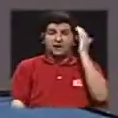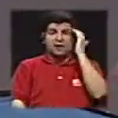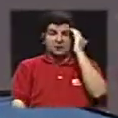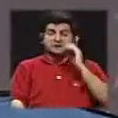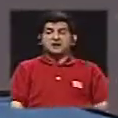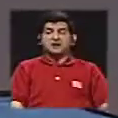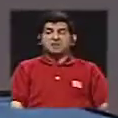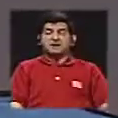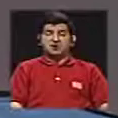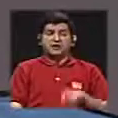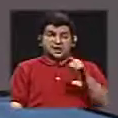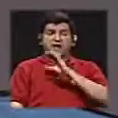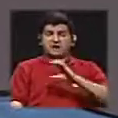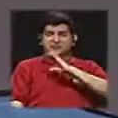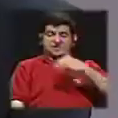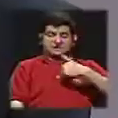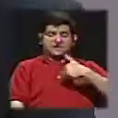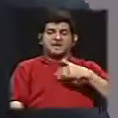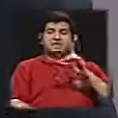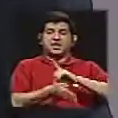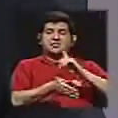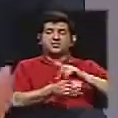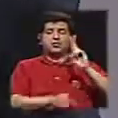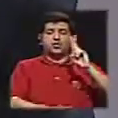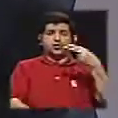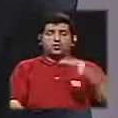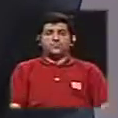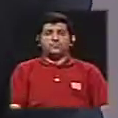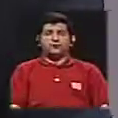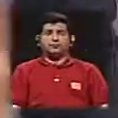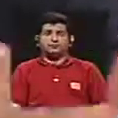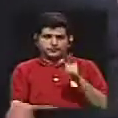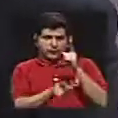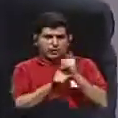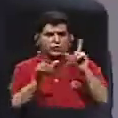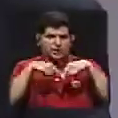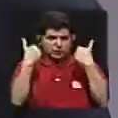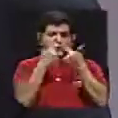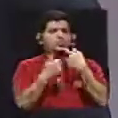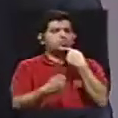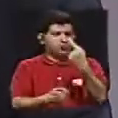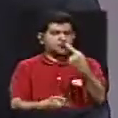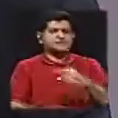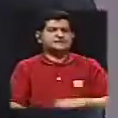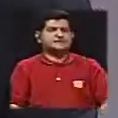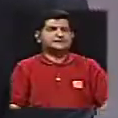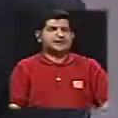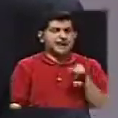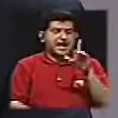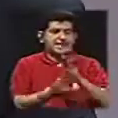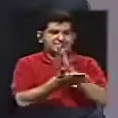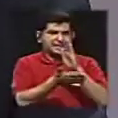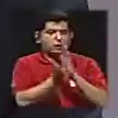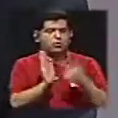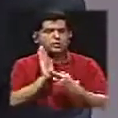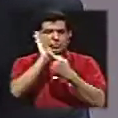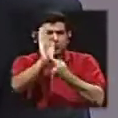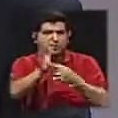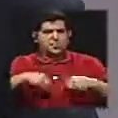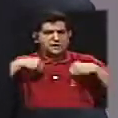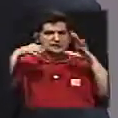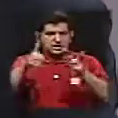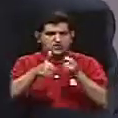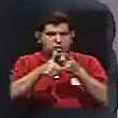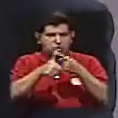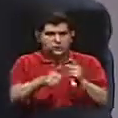doctor Hernández. Ahora, el doctor, y efectivamente, digamos, muchos sectores han coincidido en eso, en que ese documento que presenta, la renuncia